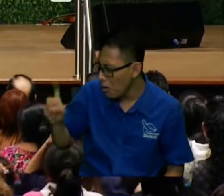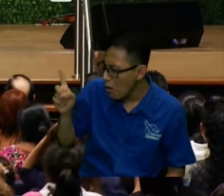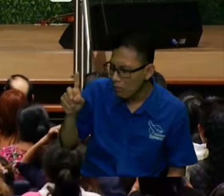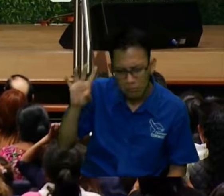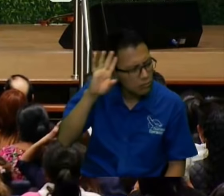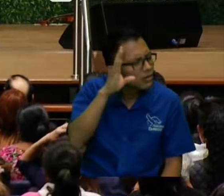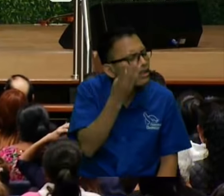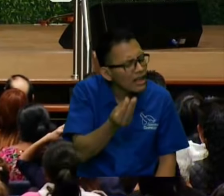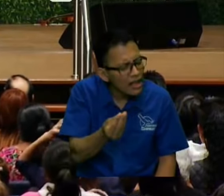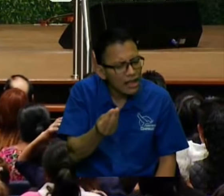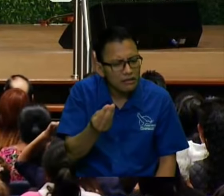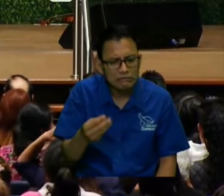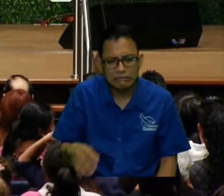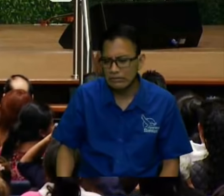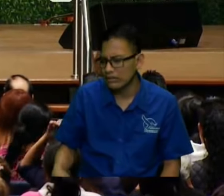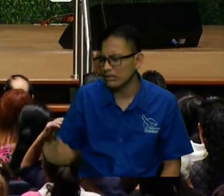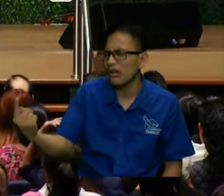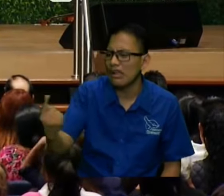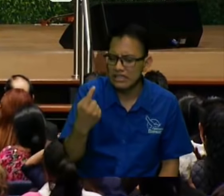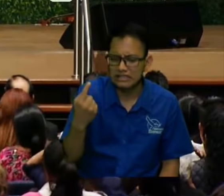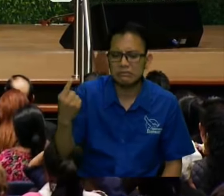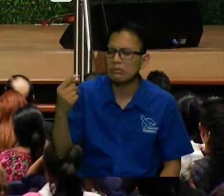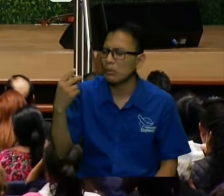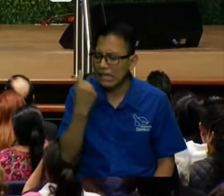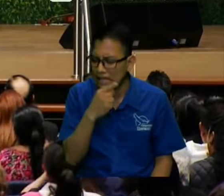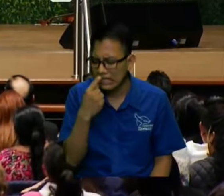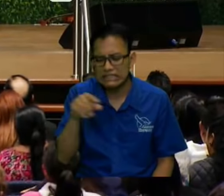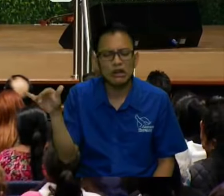llegues a Proverbios capítulo 31, versículo 10.